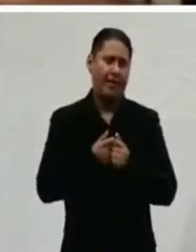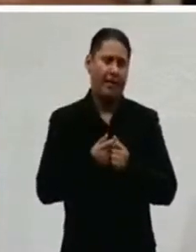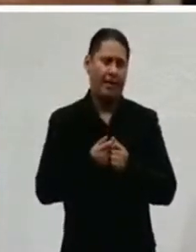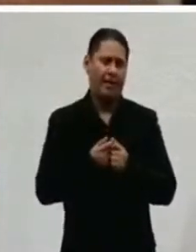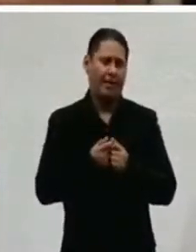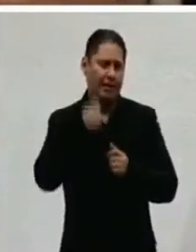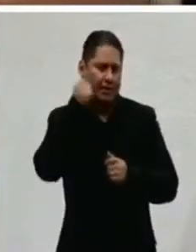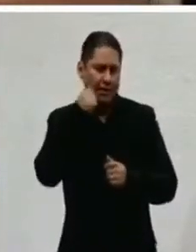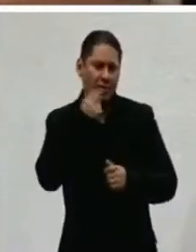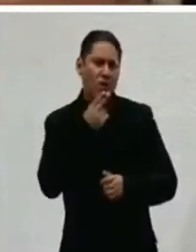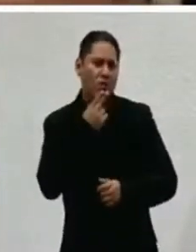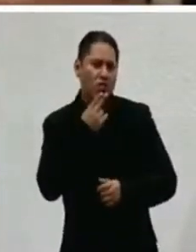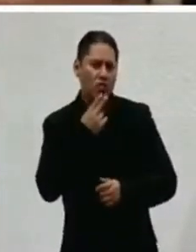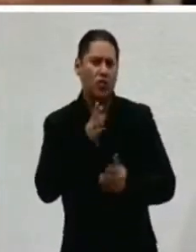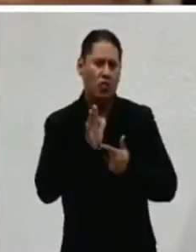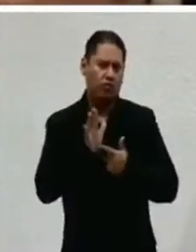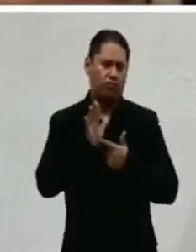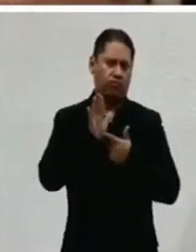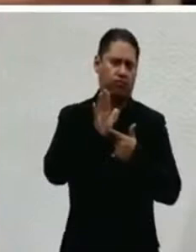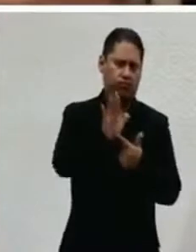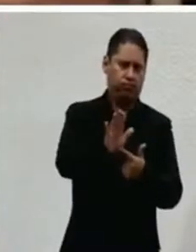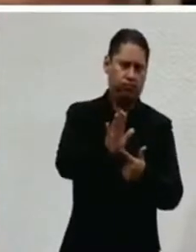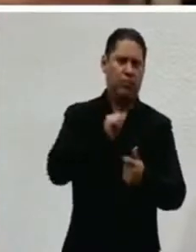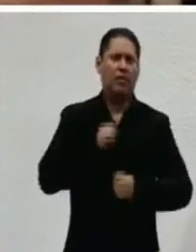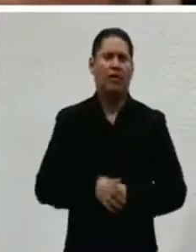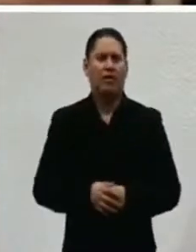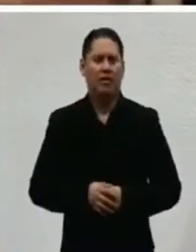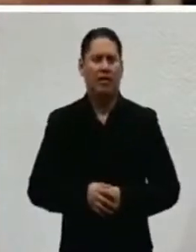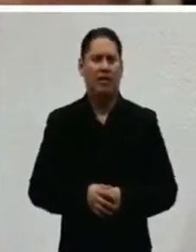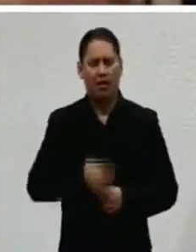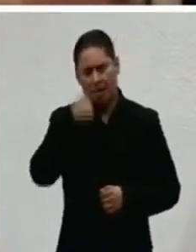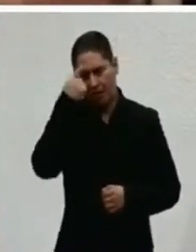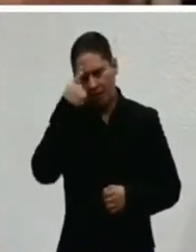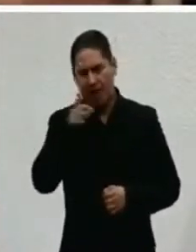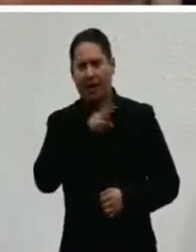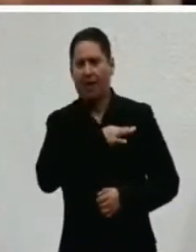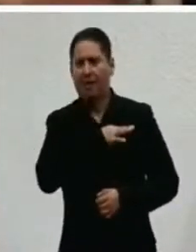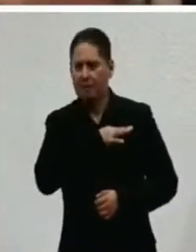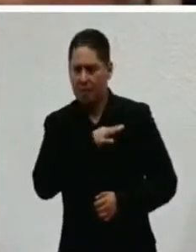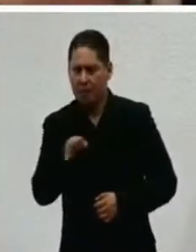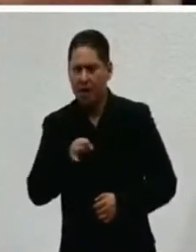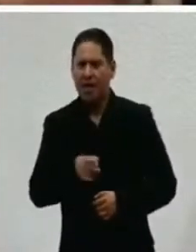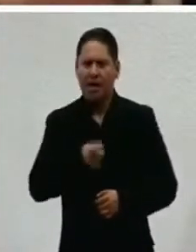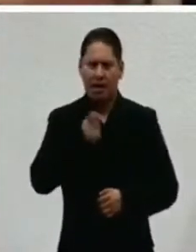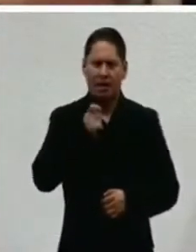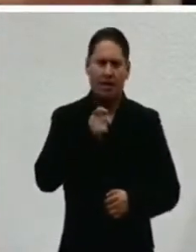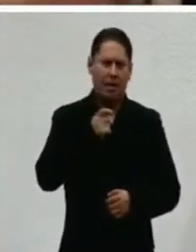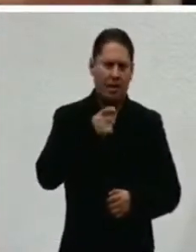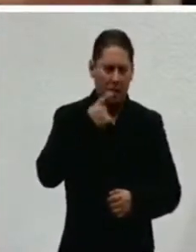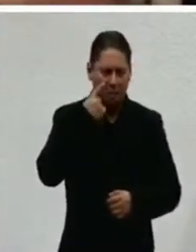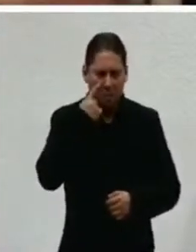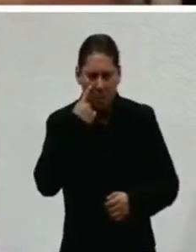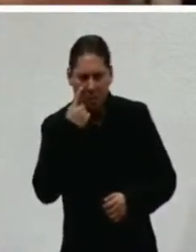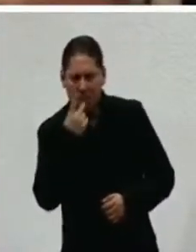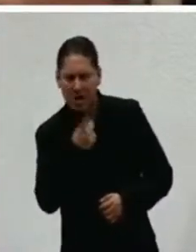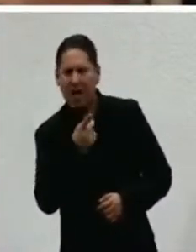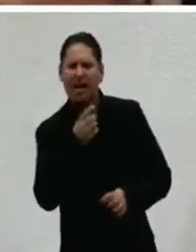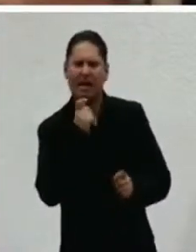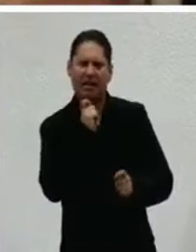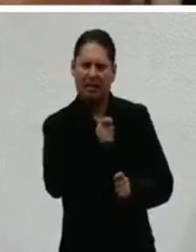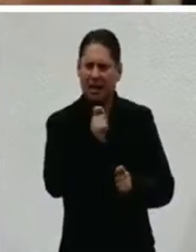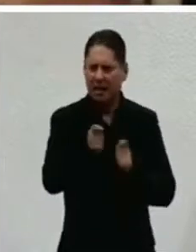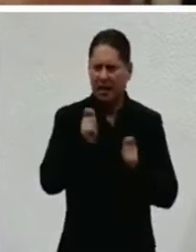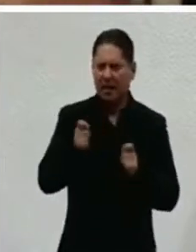ofrece muchas ventajas y puede llamarse como el instrumento que permite visualizar el nivel de cumplimiento en